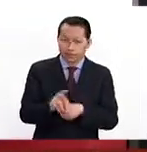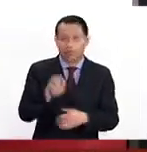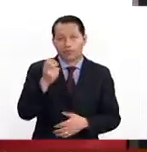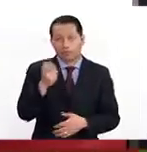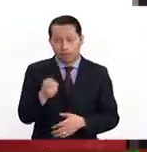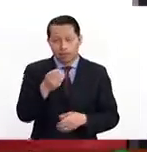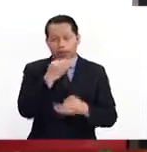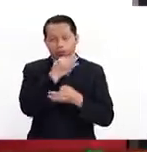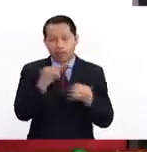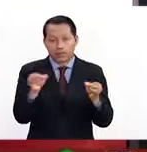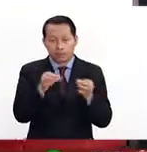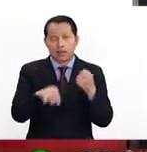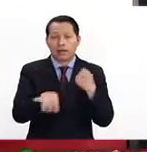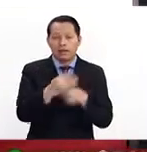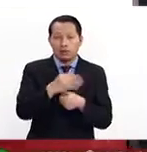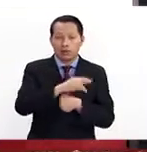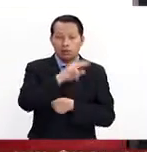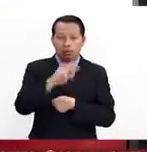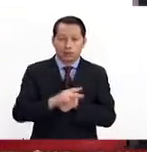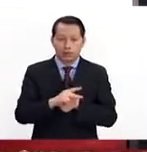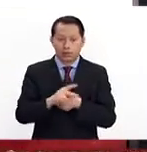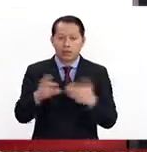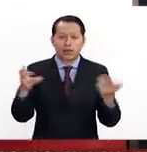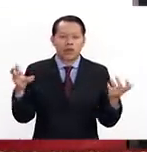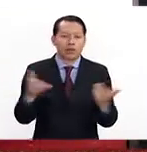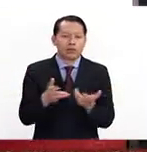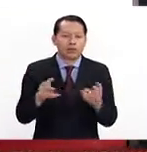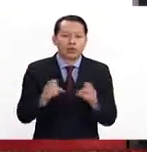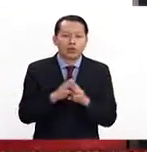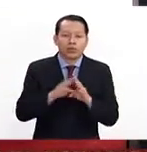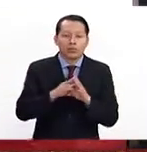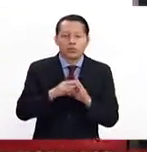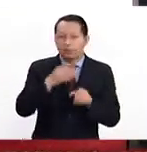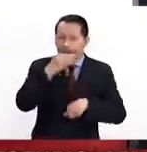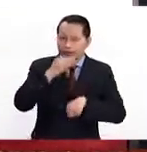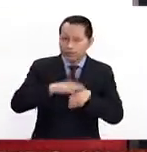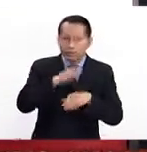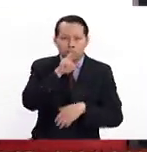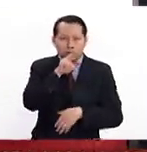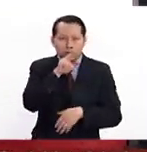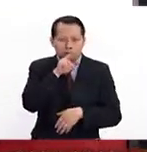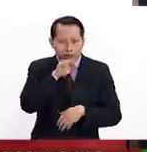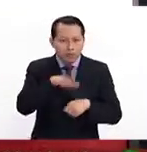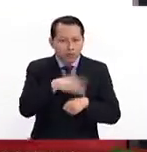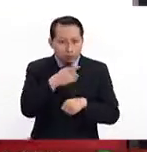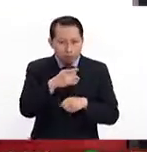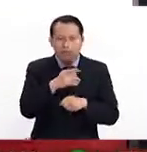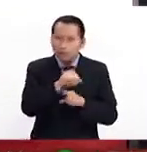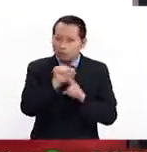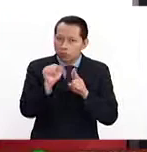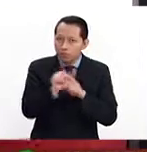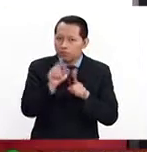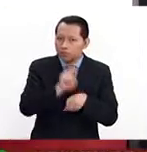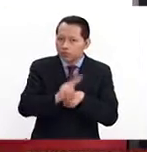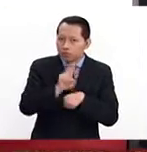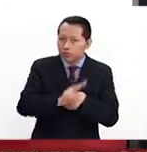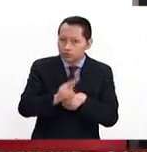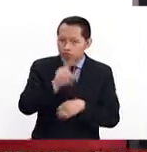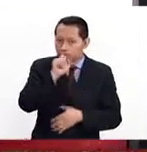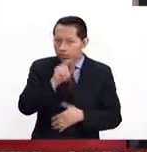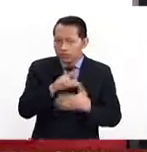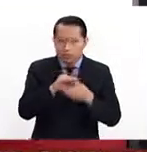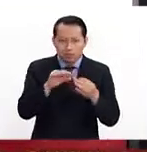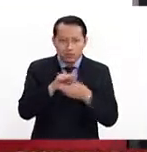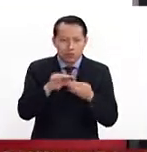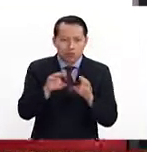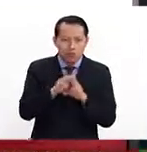esta declaración estos 14 países lo que hacen es manifestar su preocupación por la situación de Venezuela, refieren también que